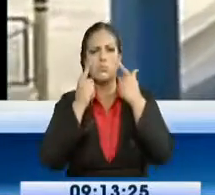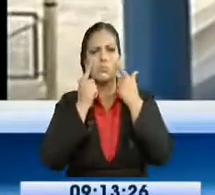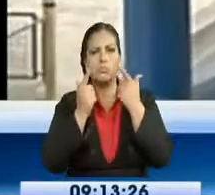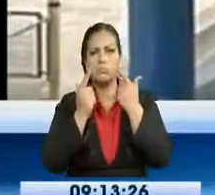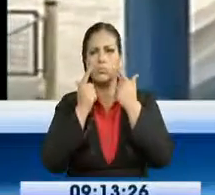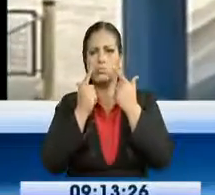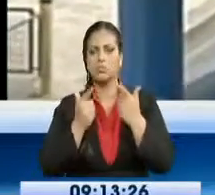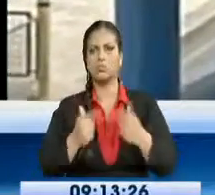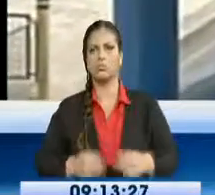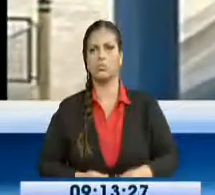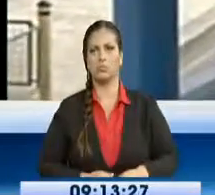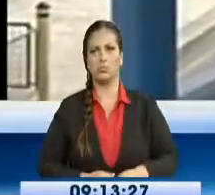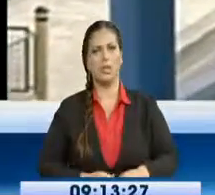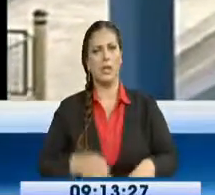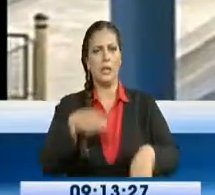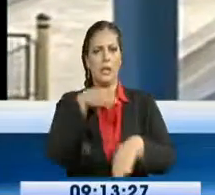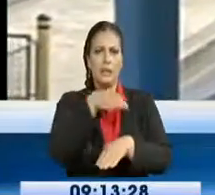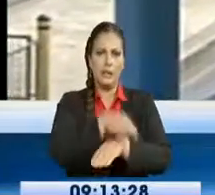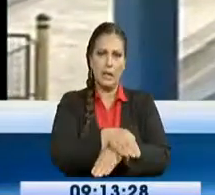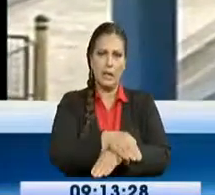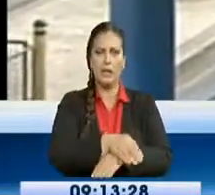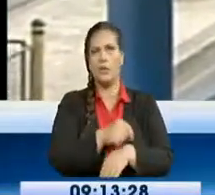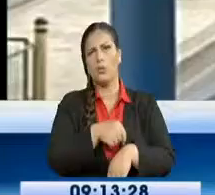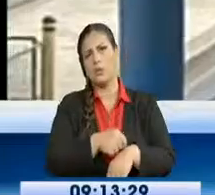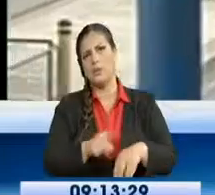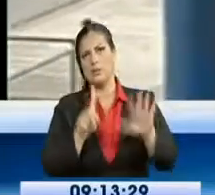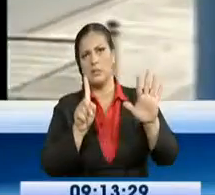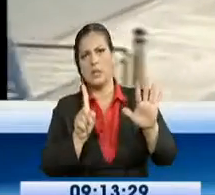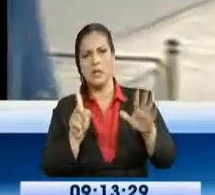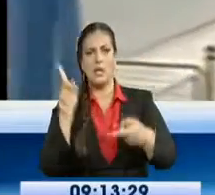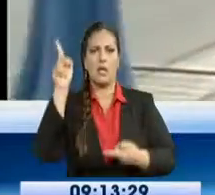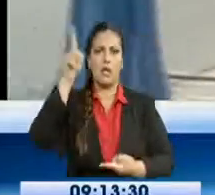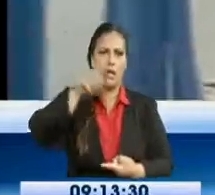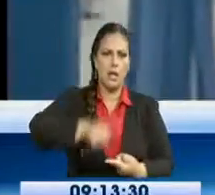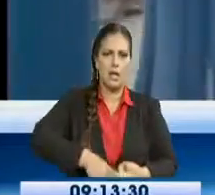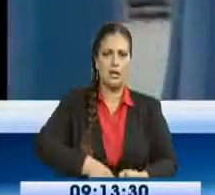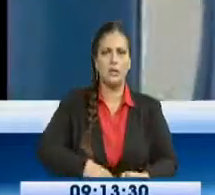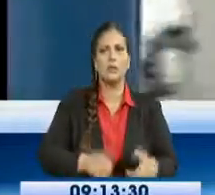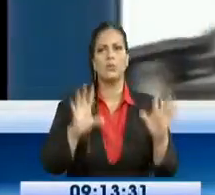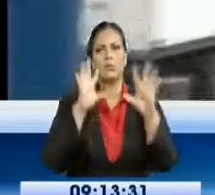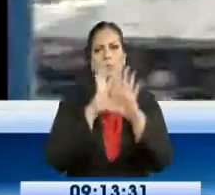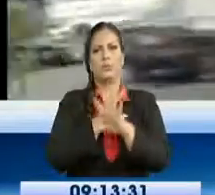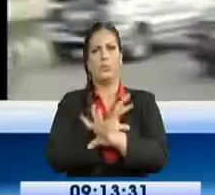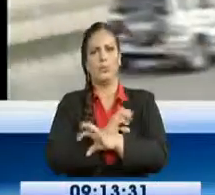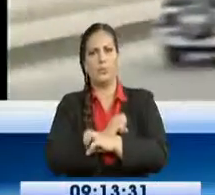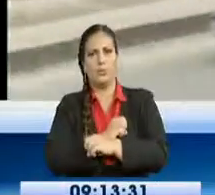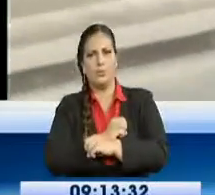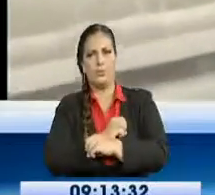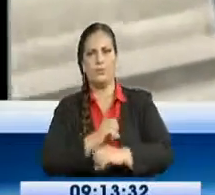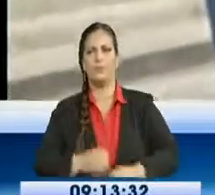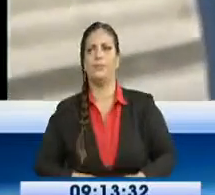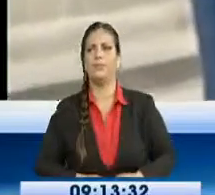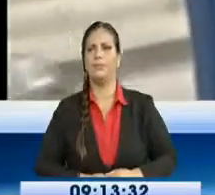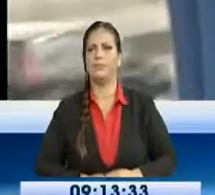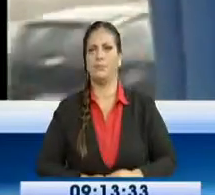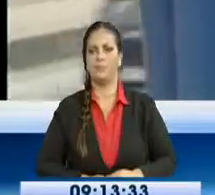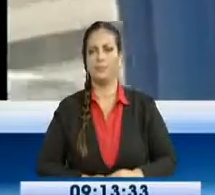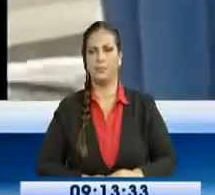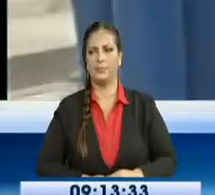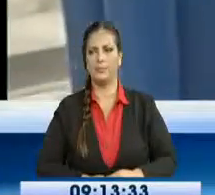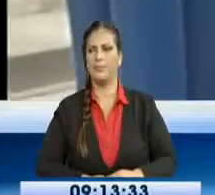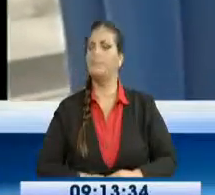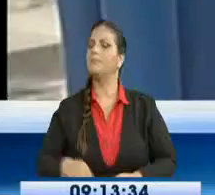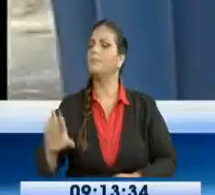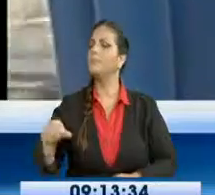Nacional, sobre todo en las tardes, desde las 6 de la tarde hasta entrada la noche. Voy a consultar a una de las personas aquí.